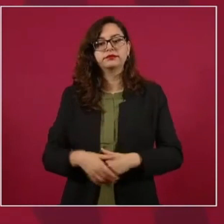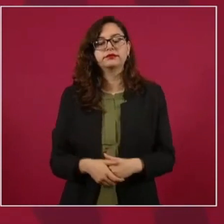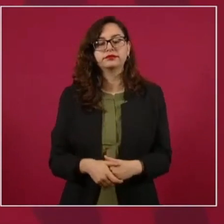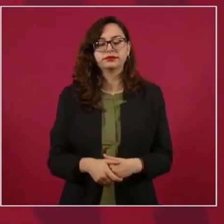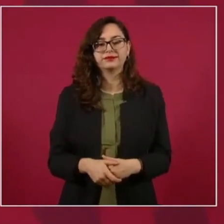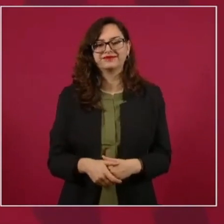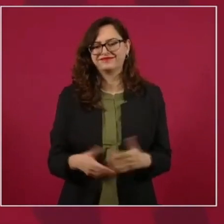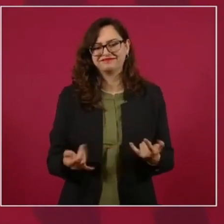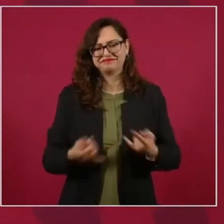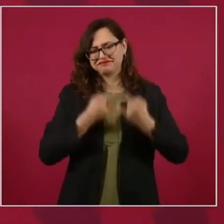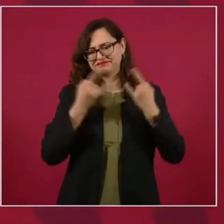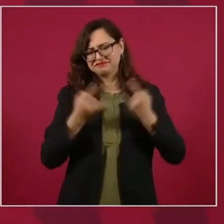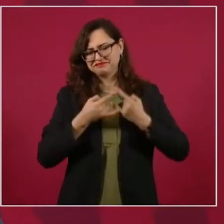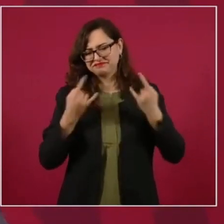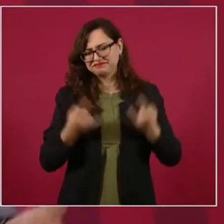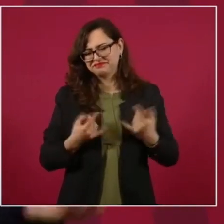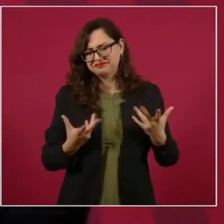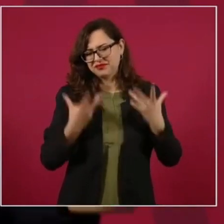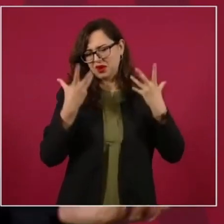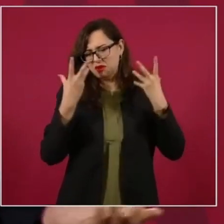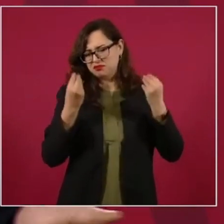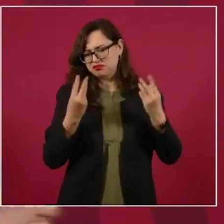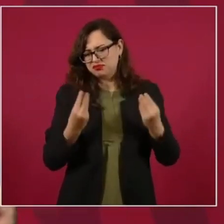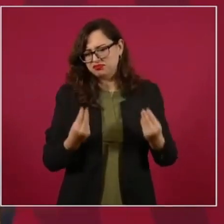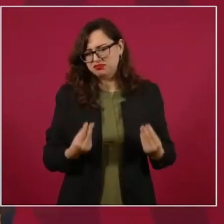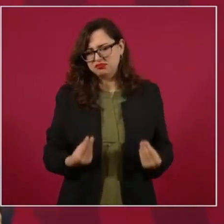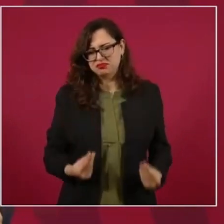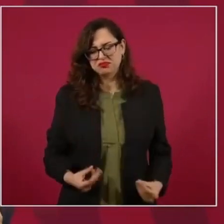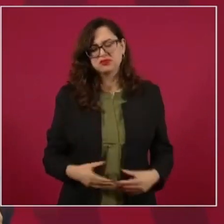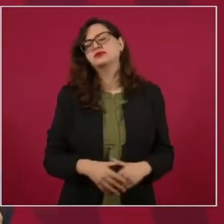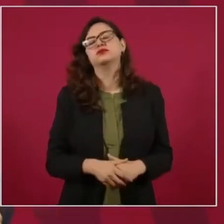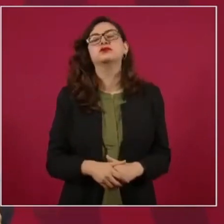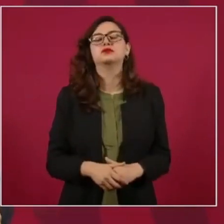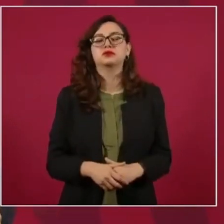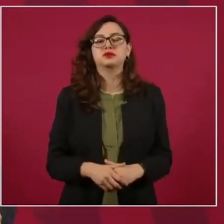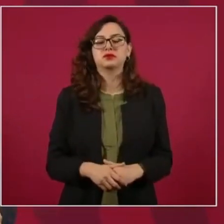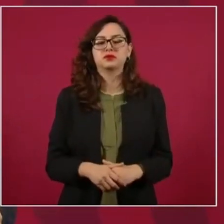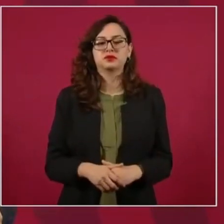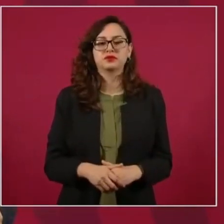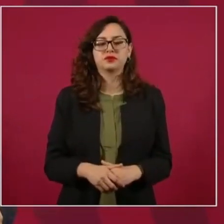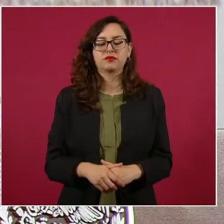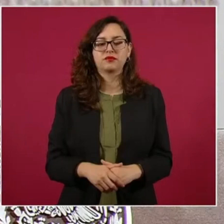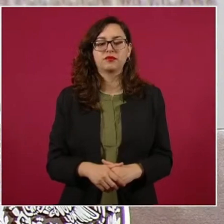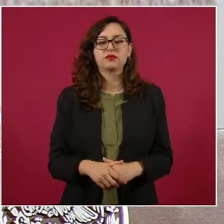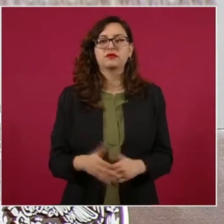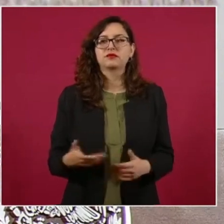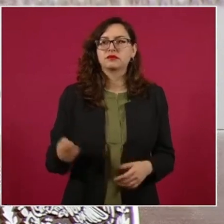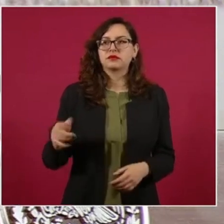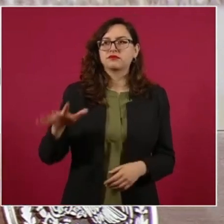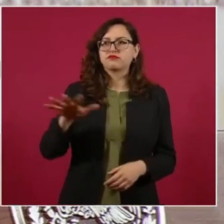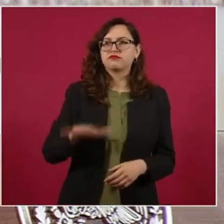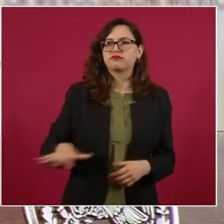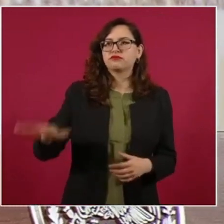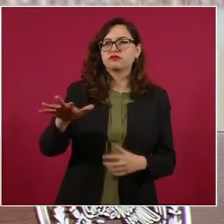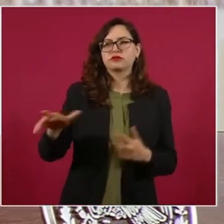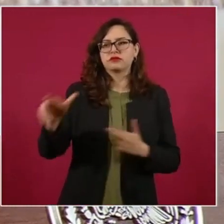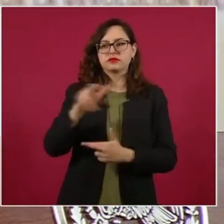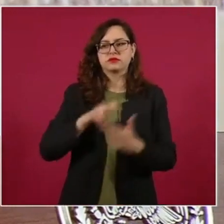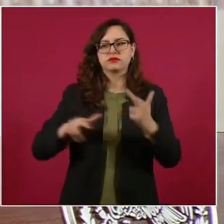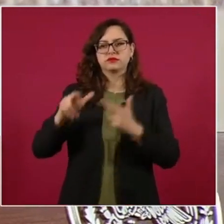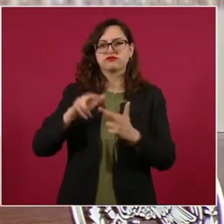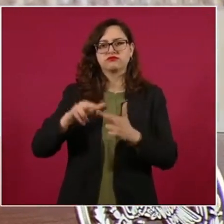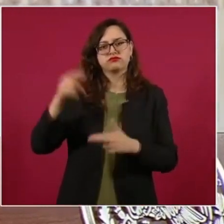y muchas otras cosas. En ese entonces era capitán del ejército en esa región, el que luego